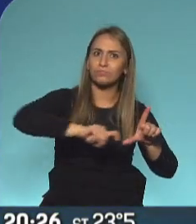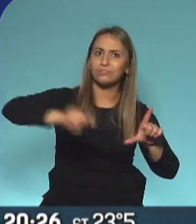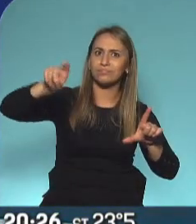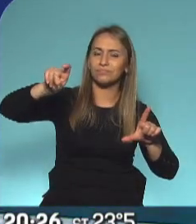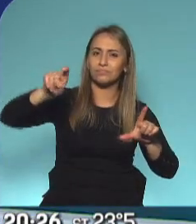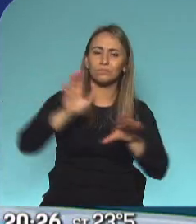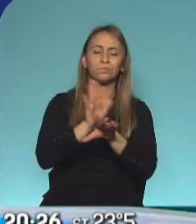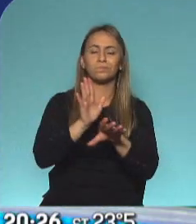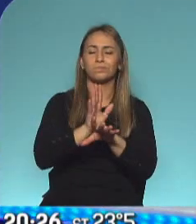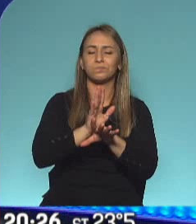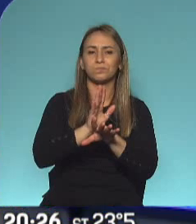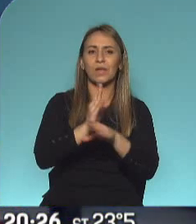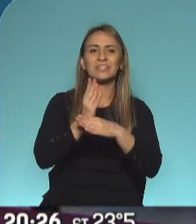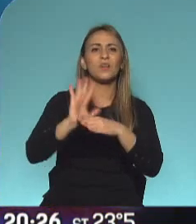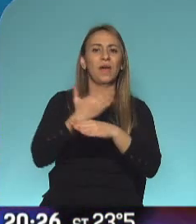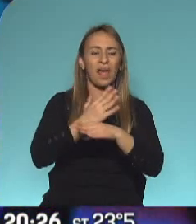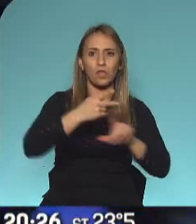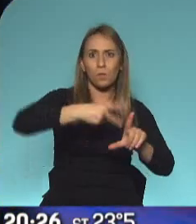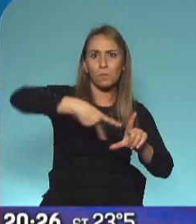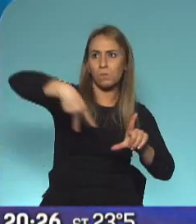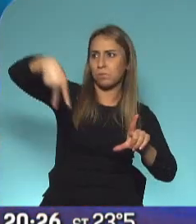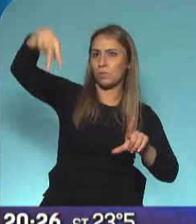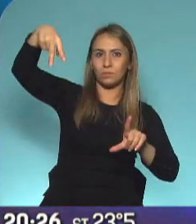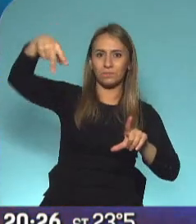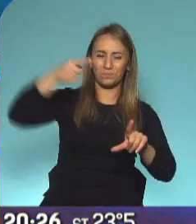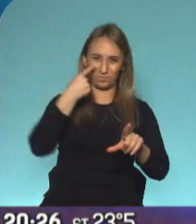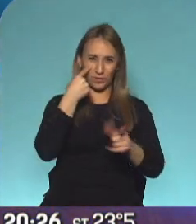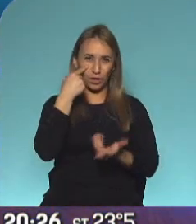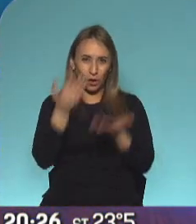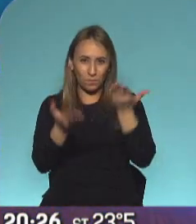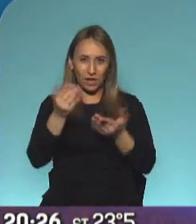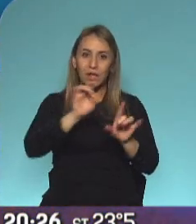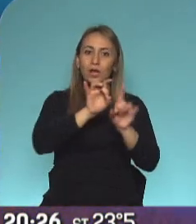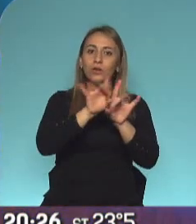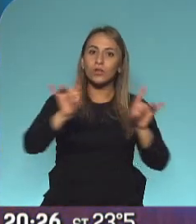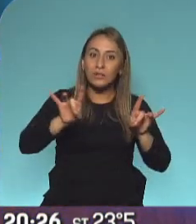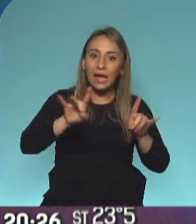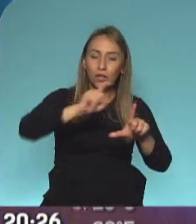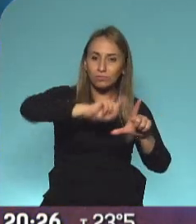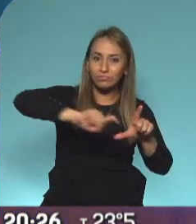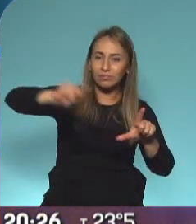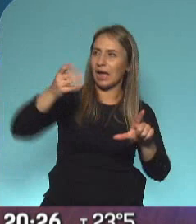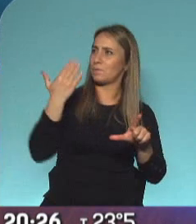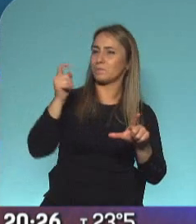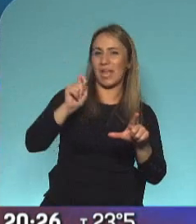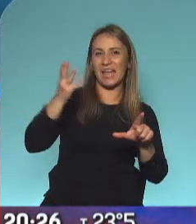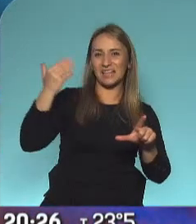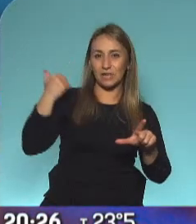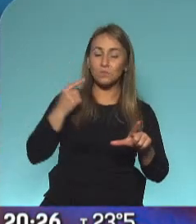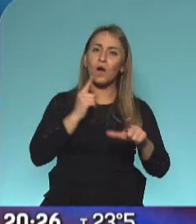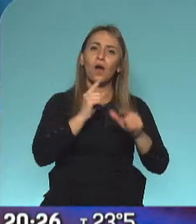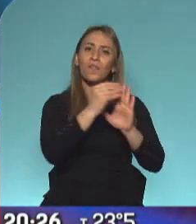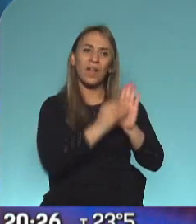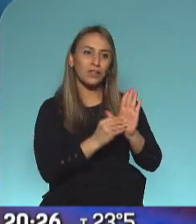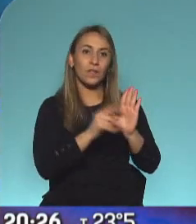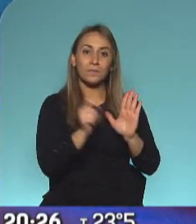despegado significativamente, o sea que si usted miraba la curva de infecciones de hace unos meses, que se hacía con los datos que hay del